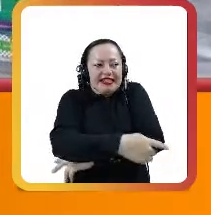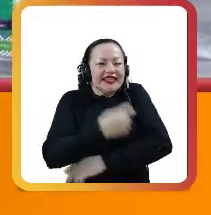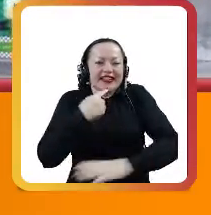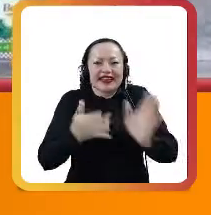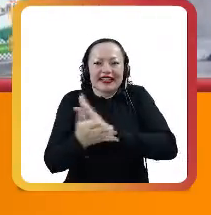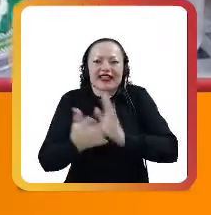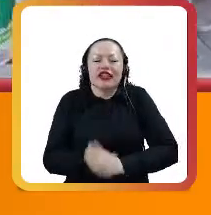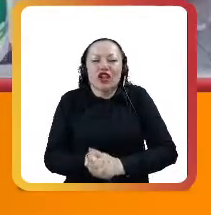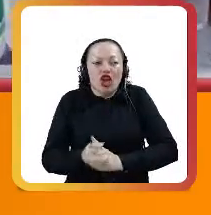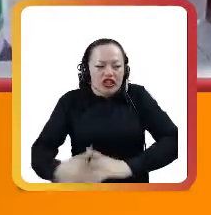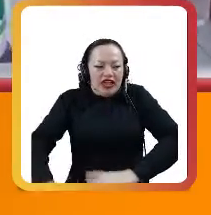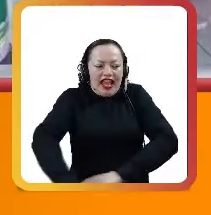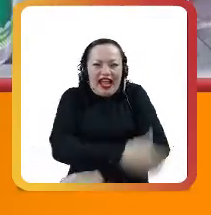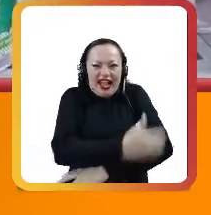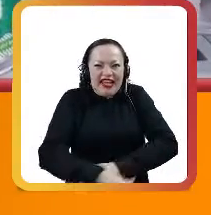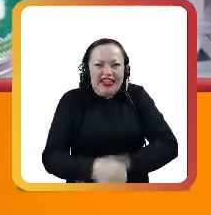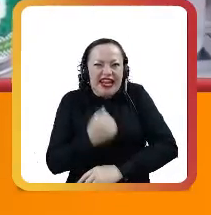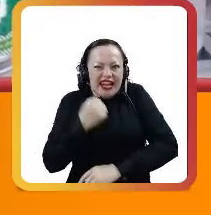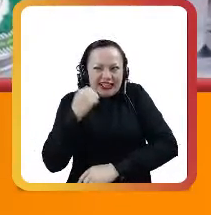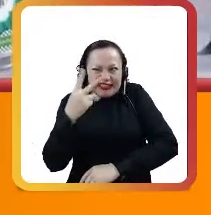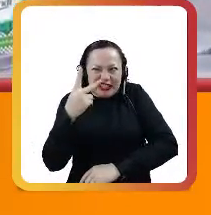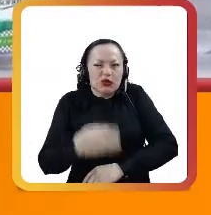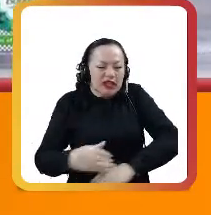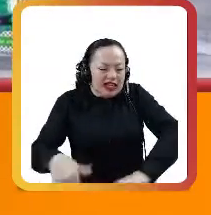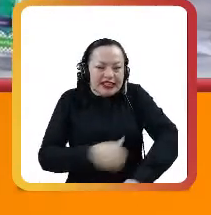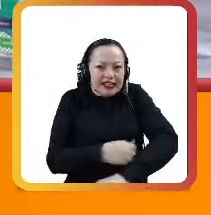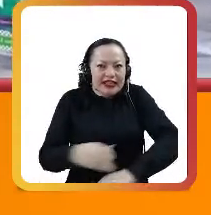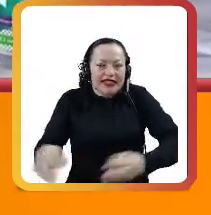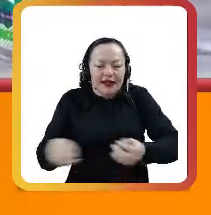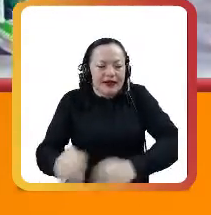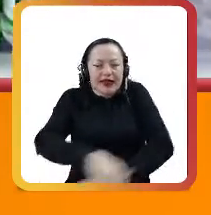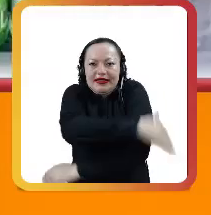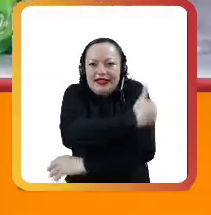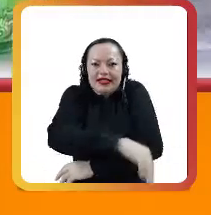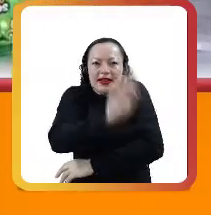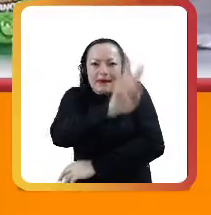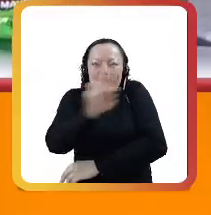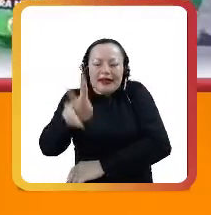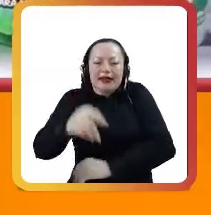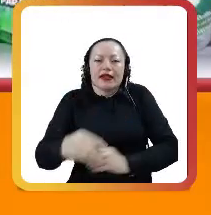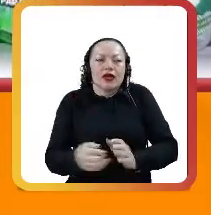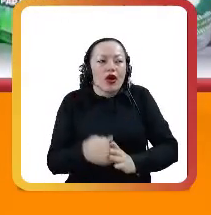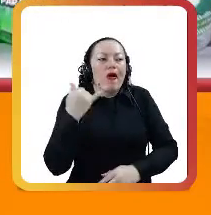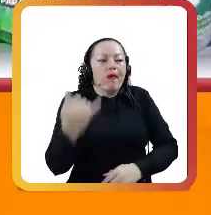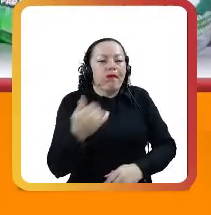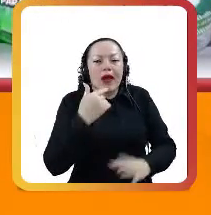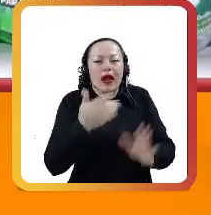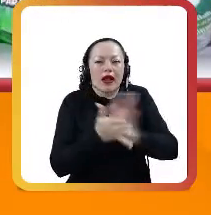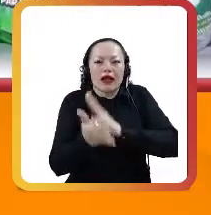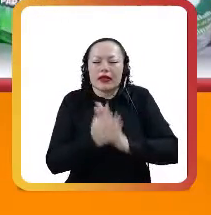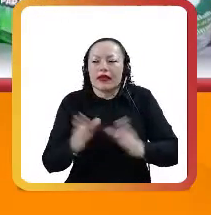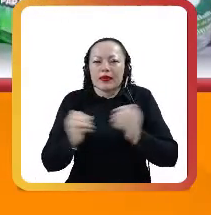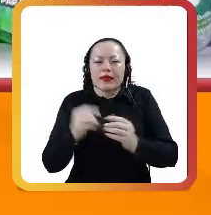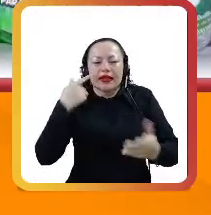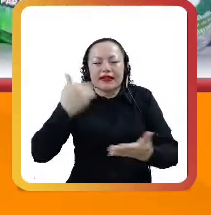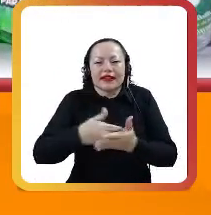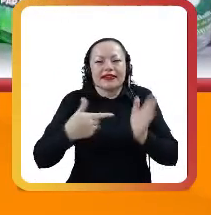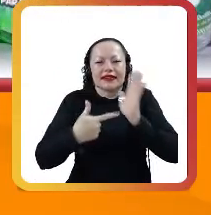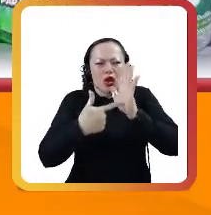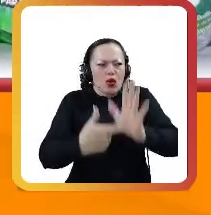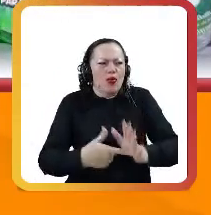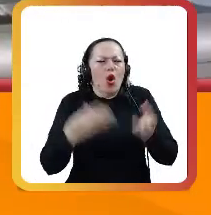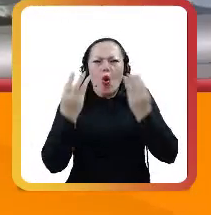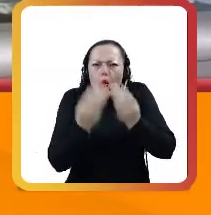desde la segunda como si fueras a la tercera por la misma 22 y allí vas a encontrar este sitio donde nos están mostrando todo este